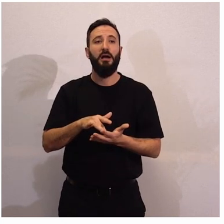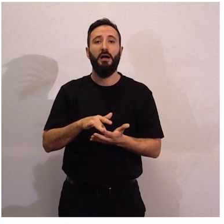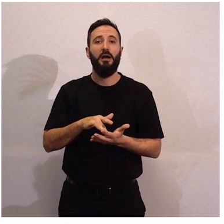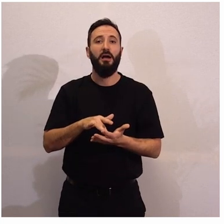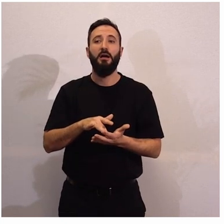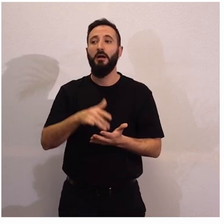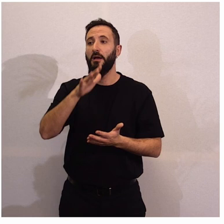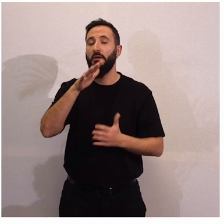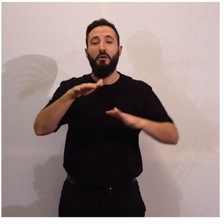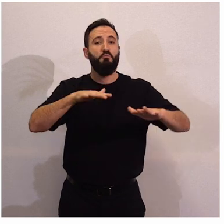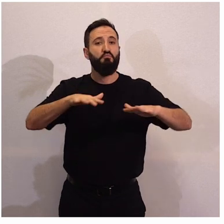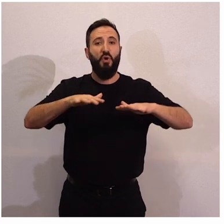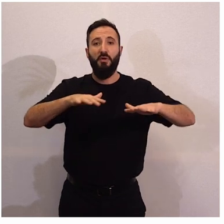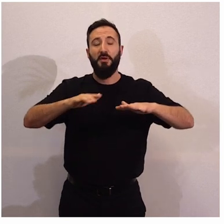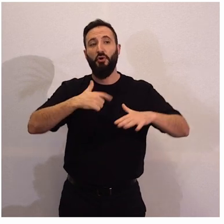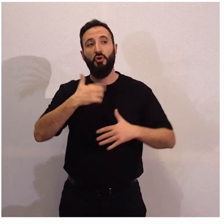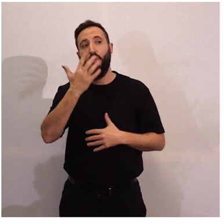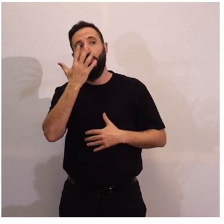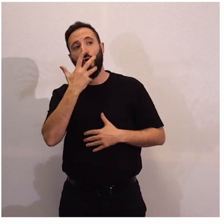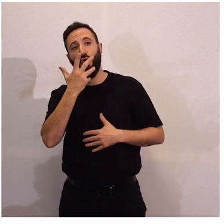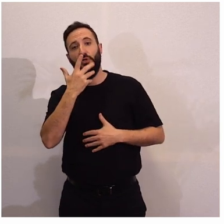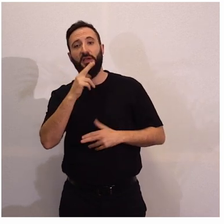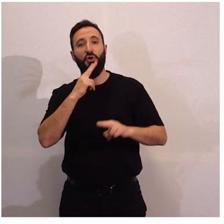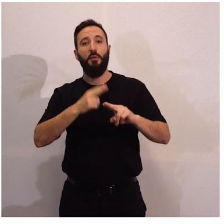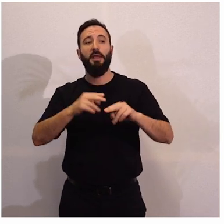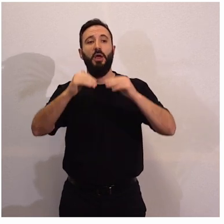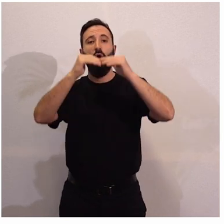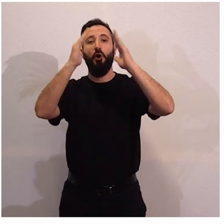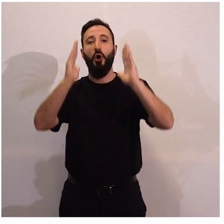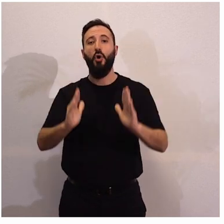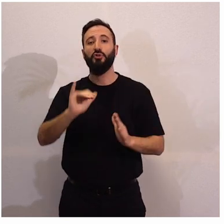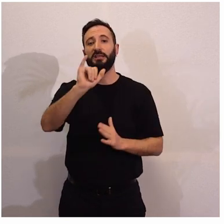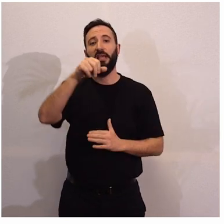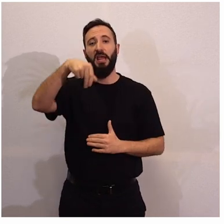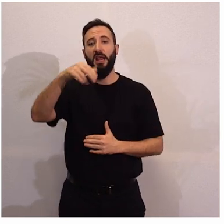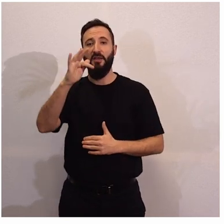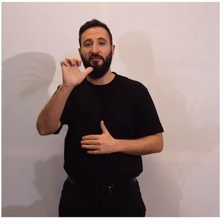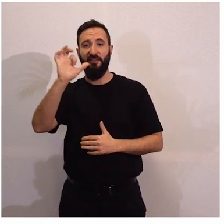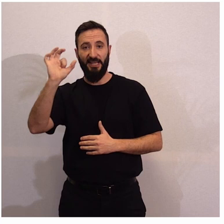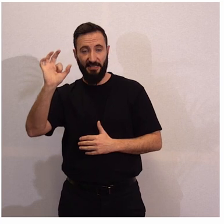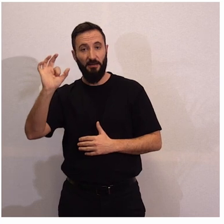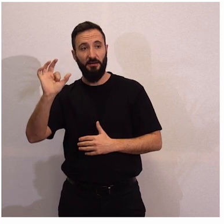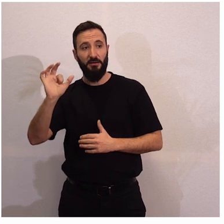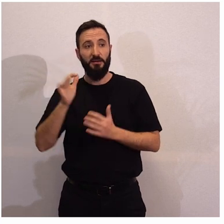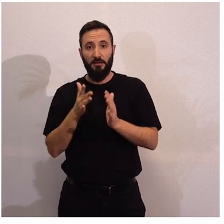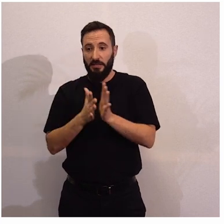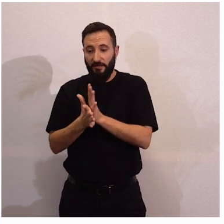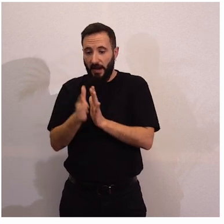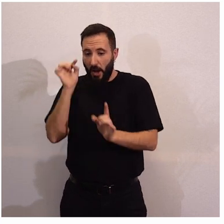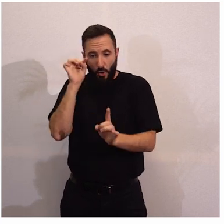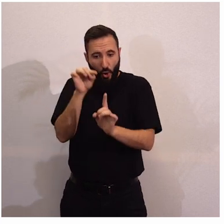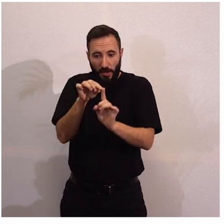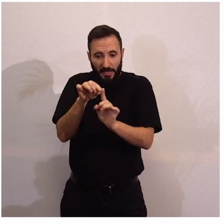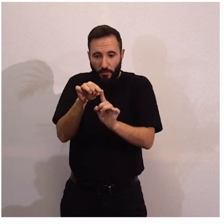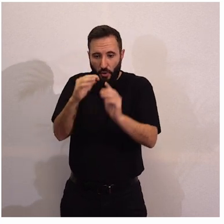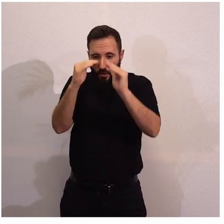de un movimiento que yo lo conocí como Housing Fest, pues se trataba de dar